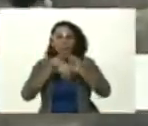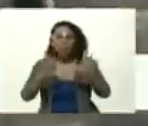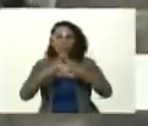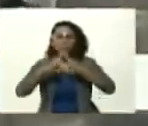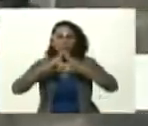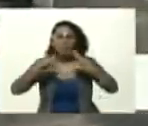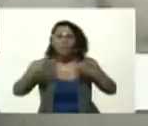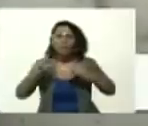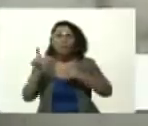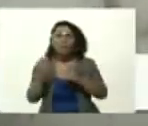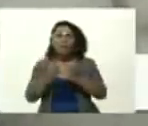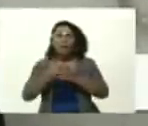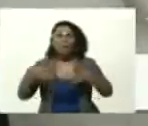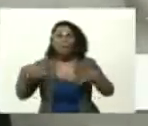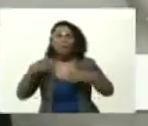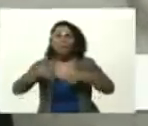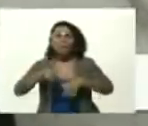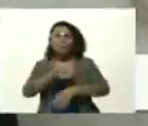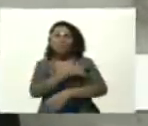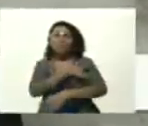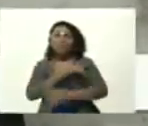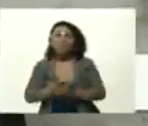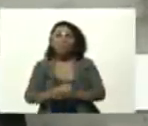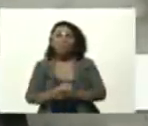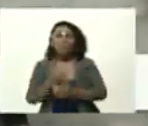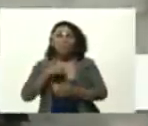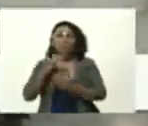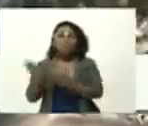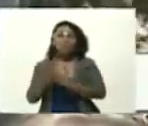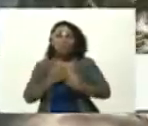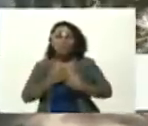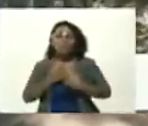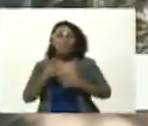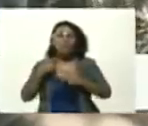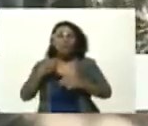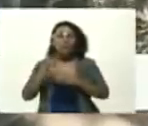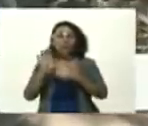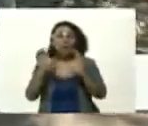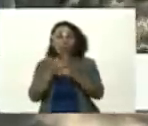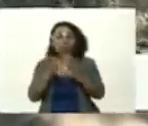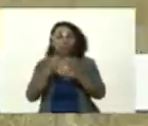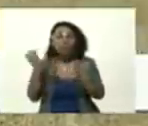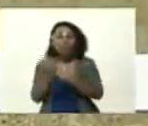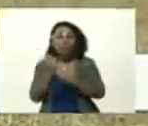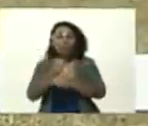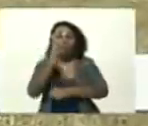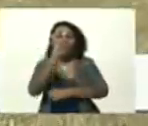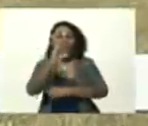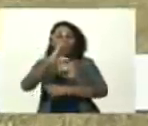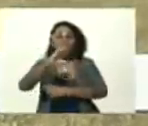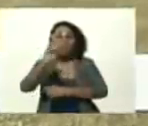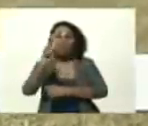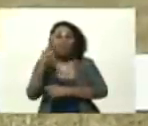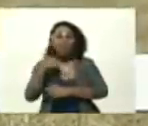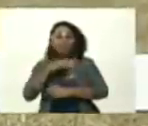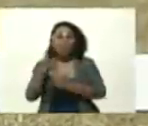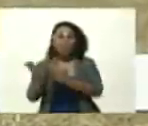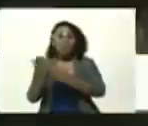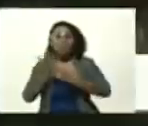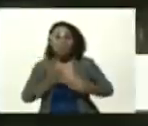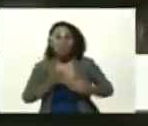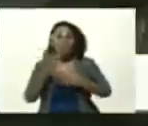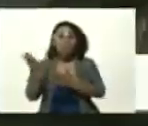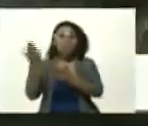todo el campus universitario. Hemos recibido el apoyo de la clase trabajadora de la Universidad Central de Venezuela, hemos recibido